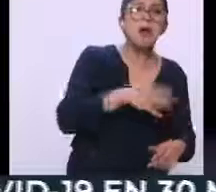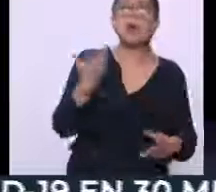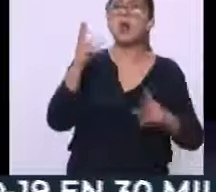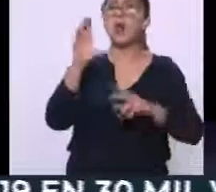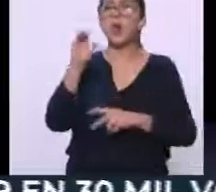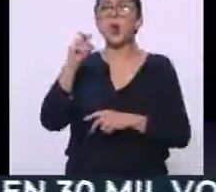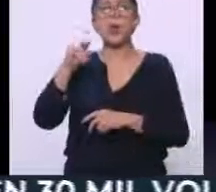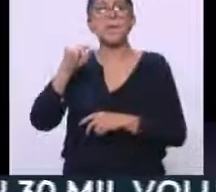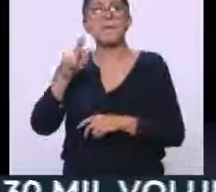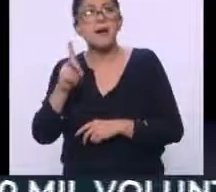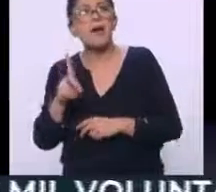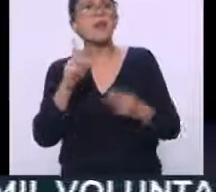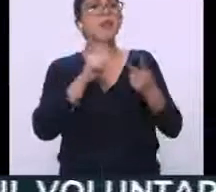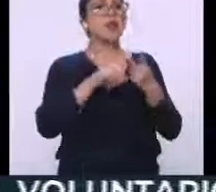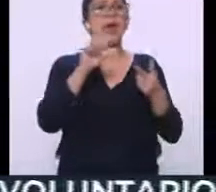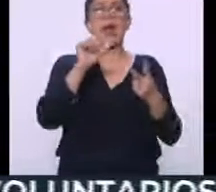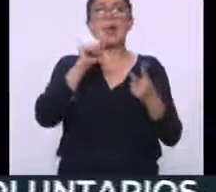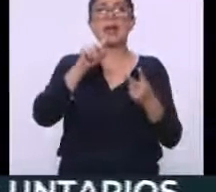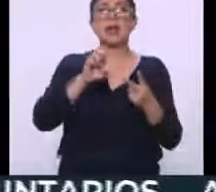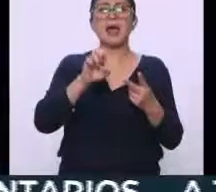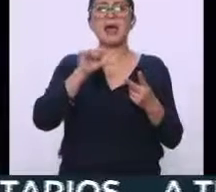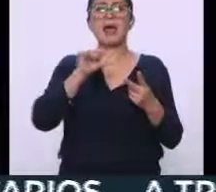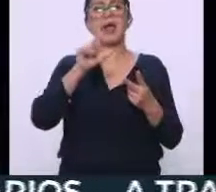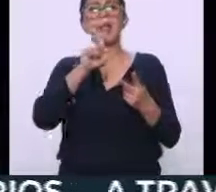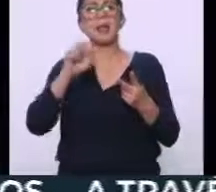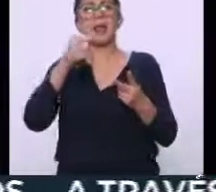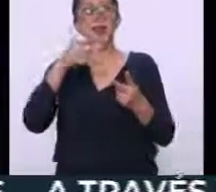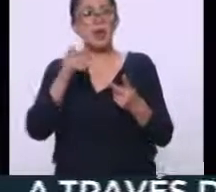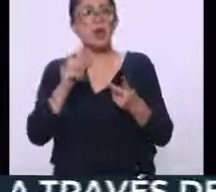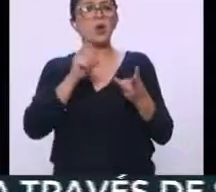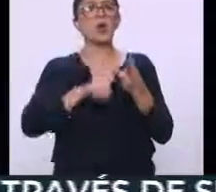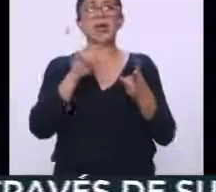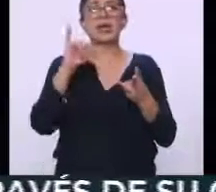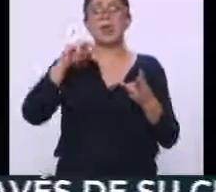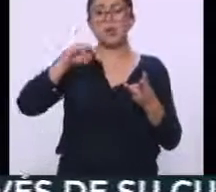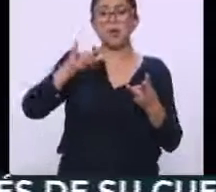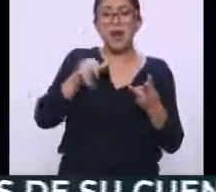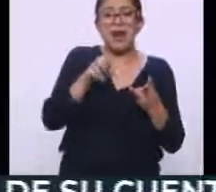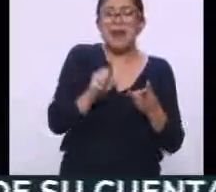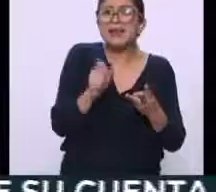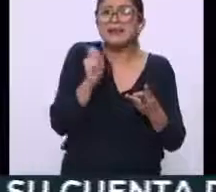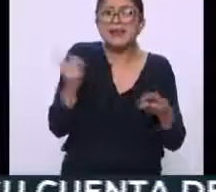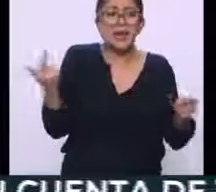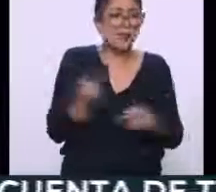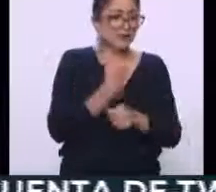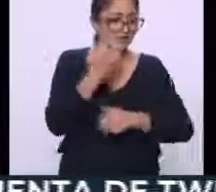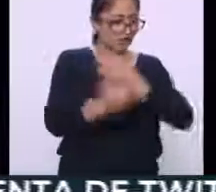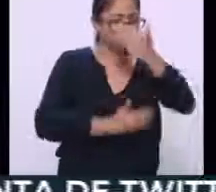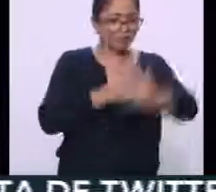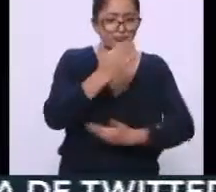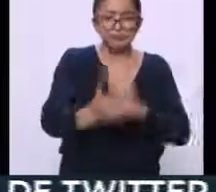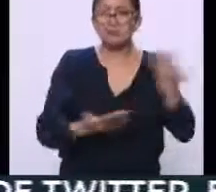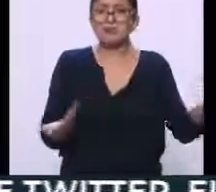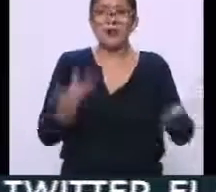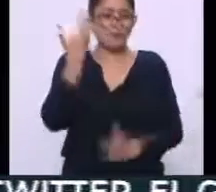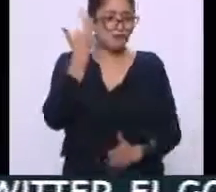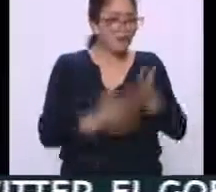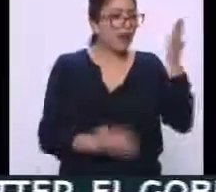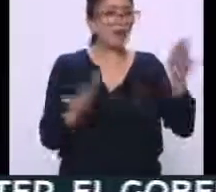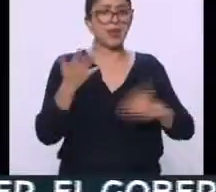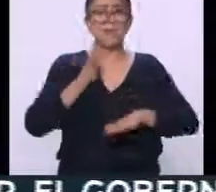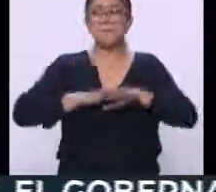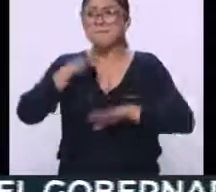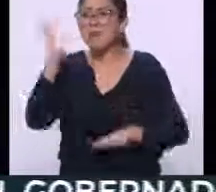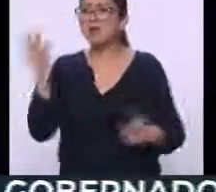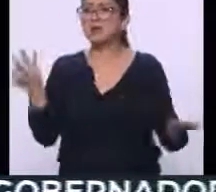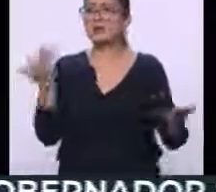violencia de género, hablemos del INMujeres también. ¿Qué ha fallado con el INMujeres en los últimos años y por qué parece que no tiene dientes o